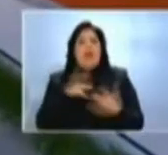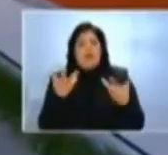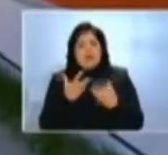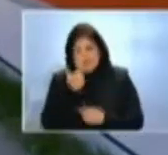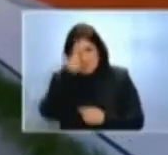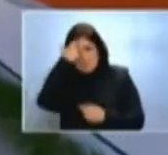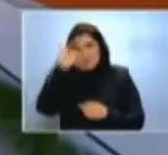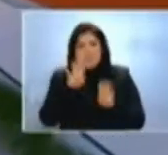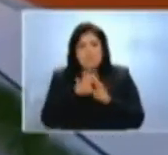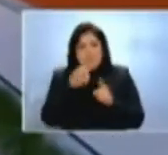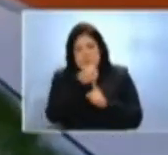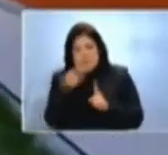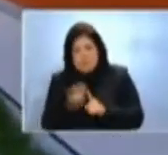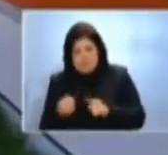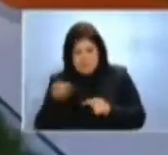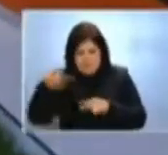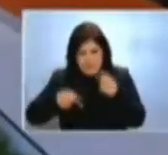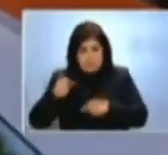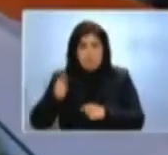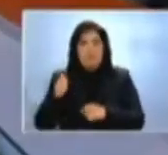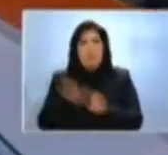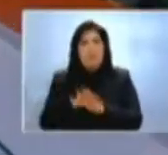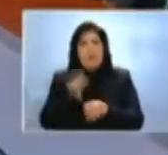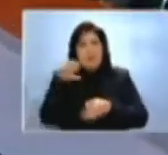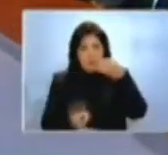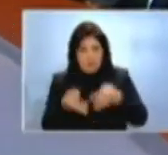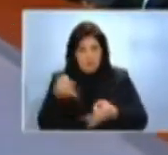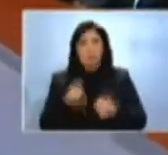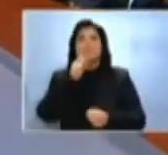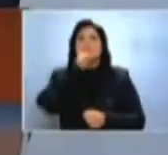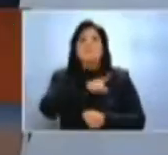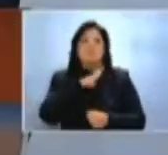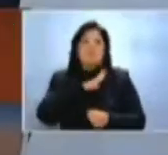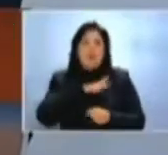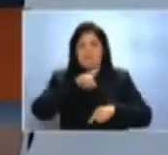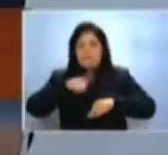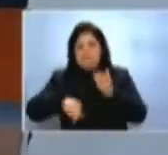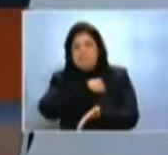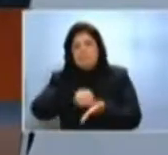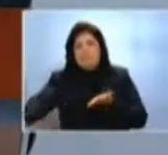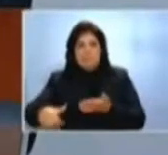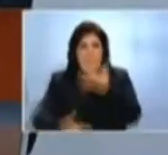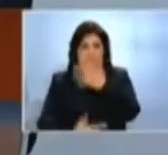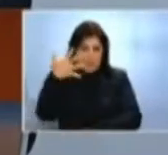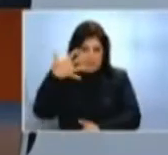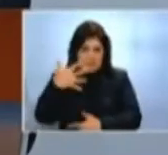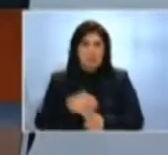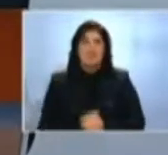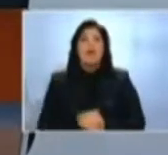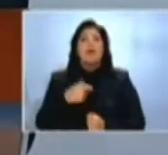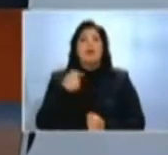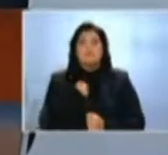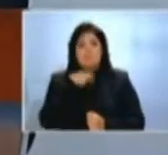pesos al mes respecto al salario que recibe este año con prestaciones que es de